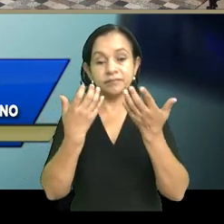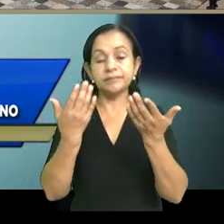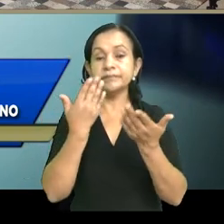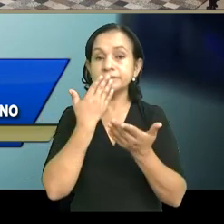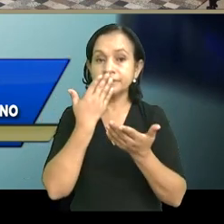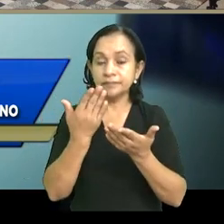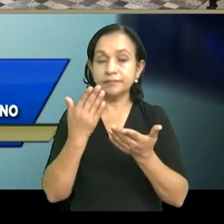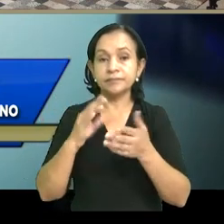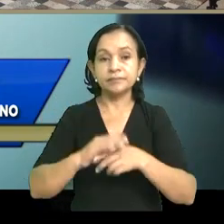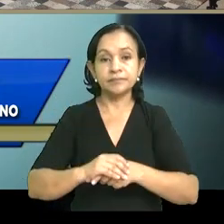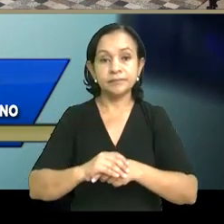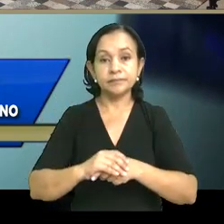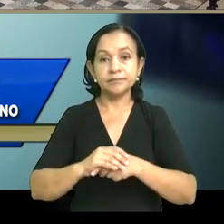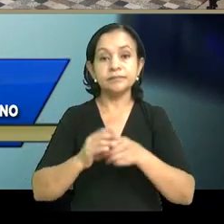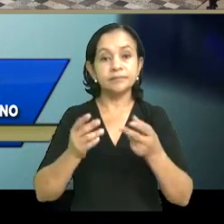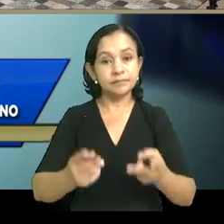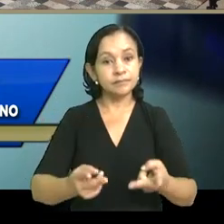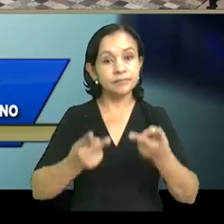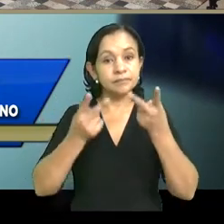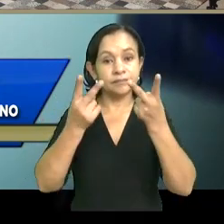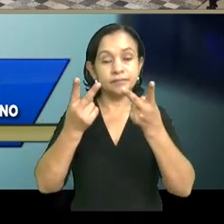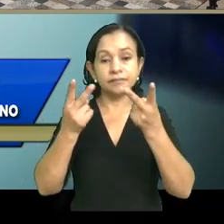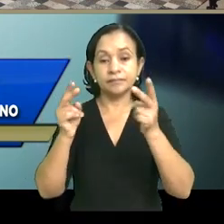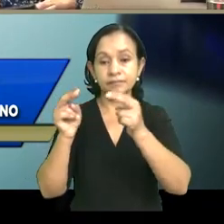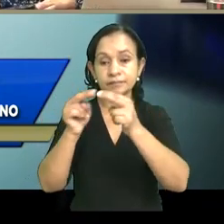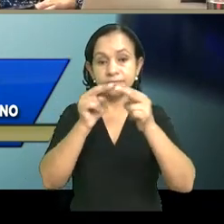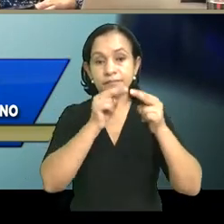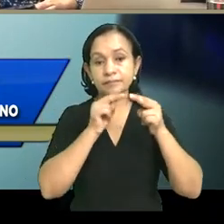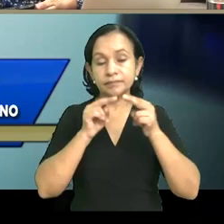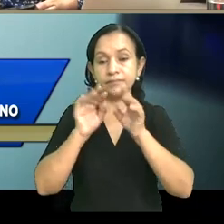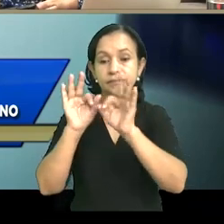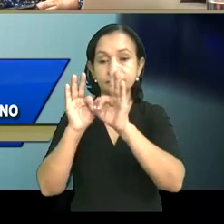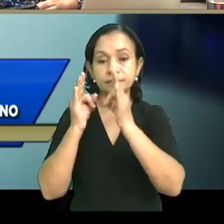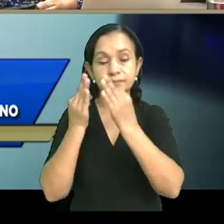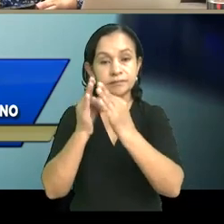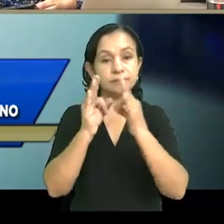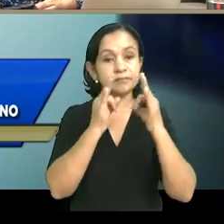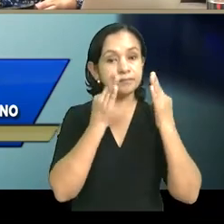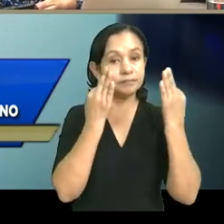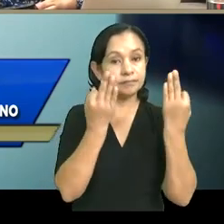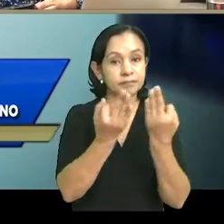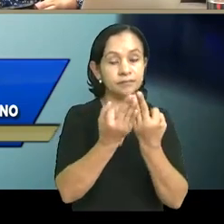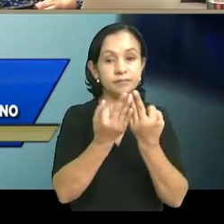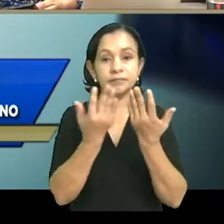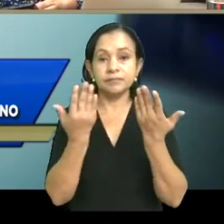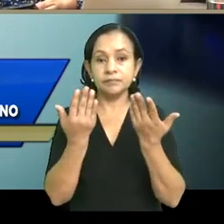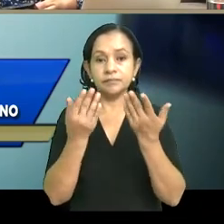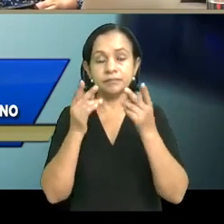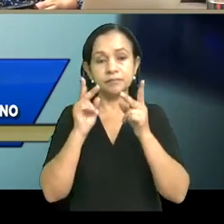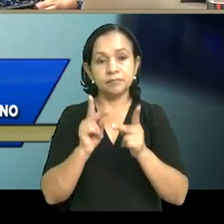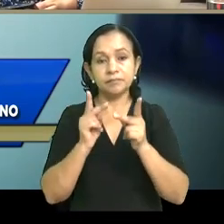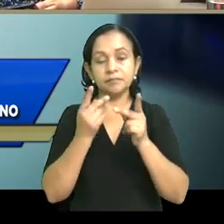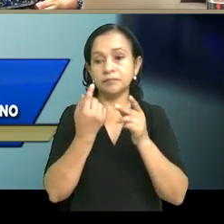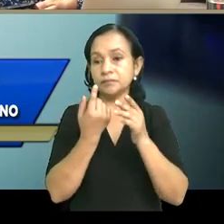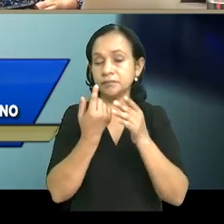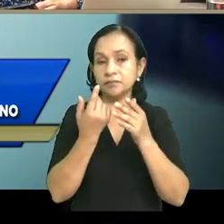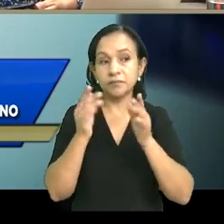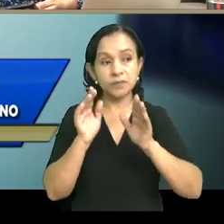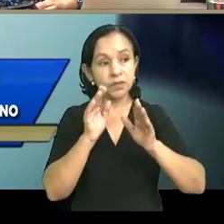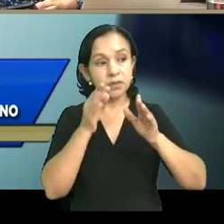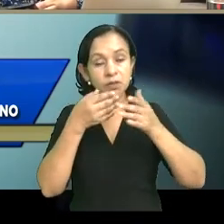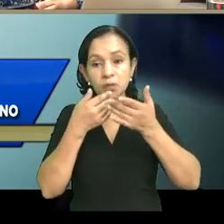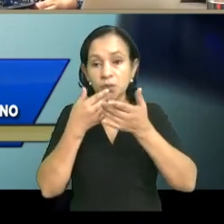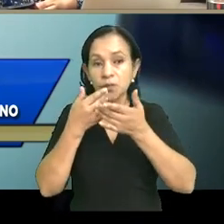bienestar de la vida, de la convivencia, de las familias. O sea, sale y usted ve su municipio